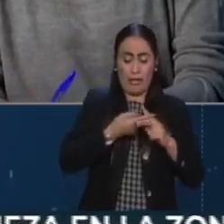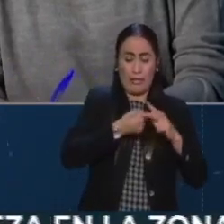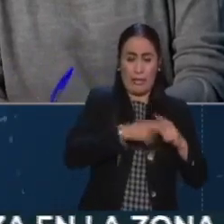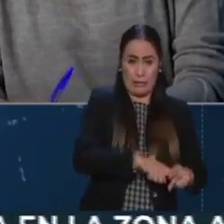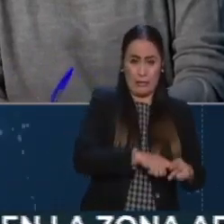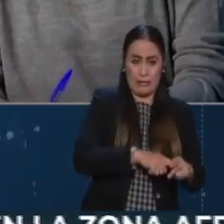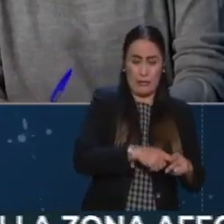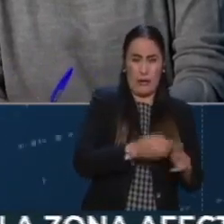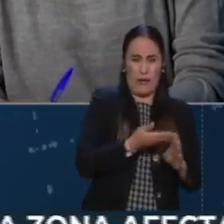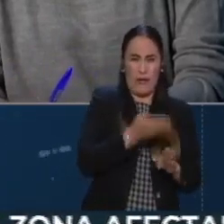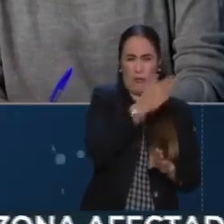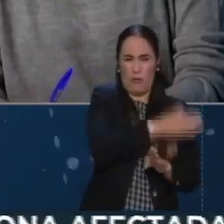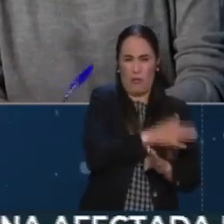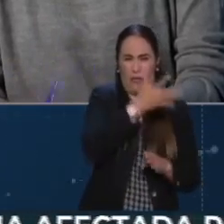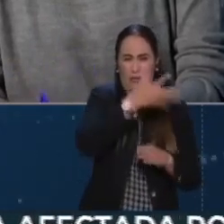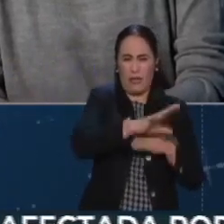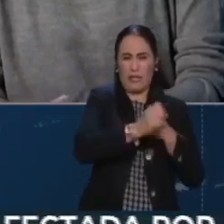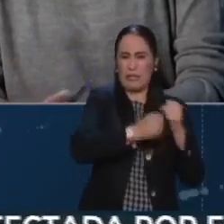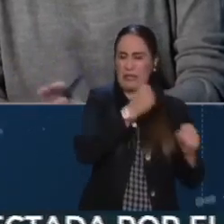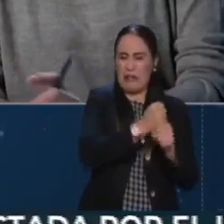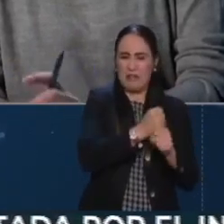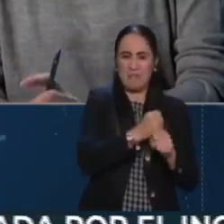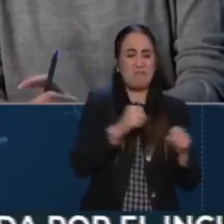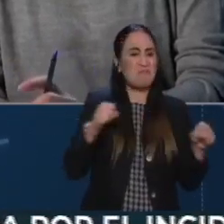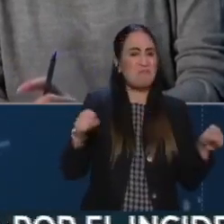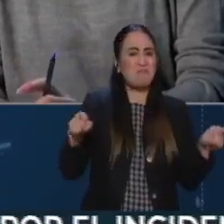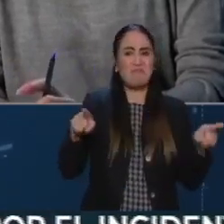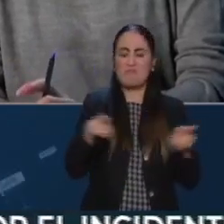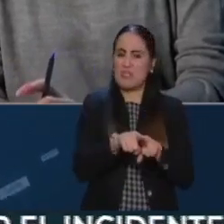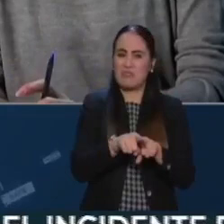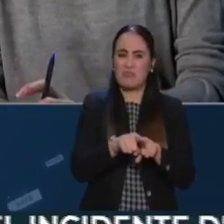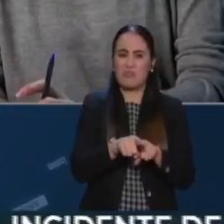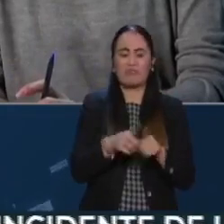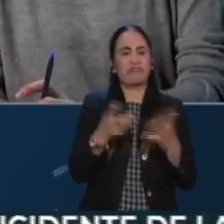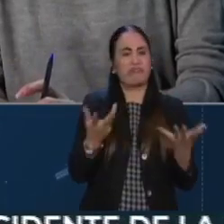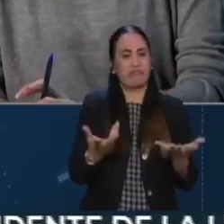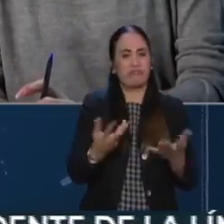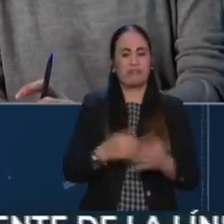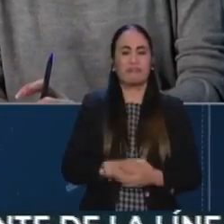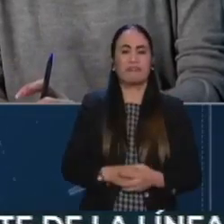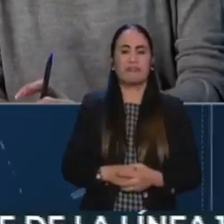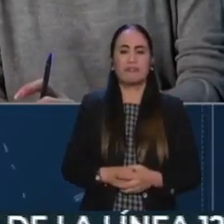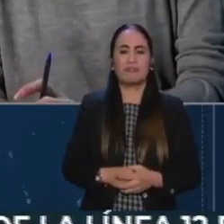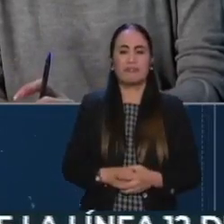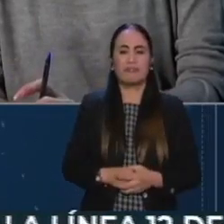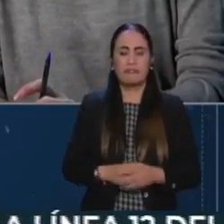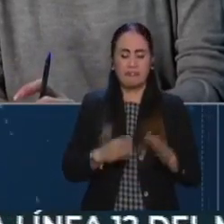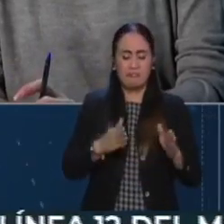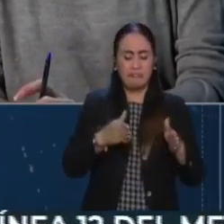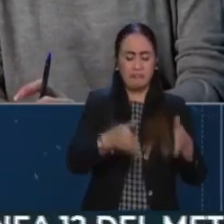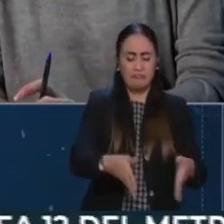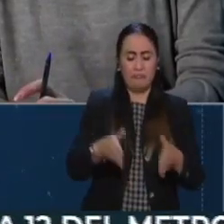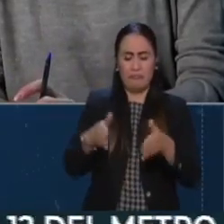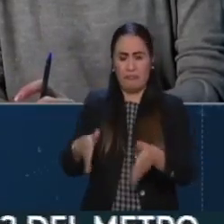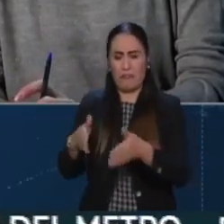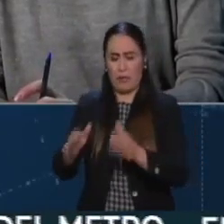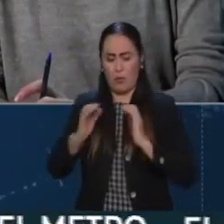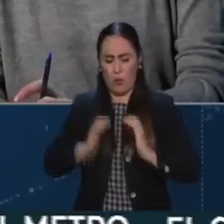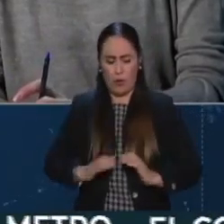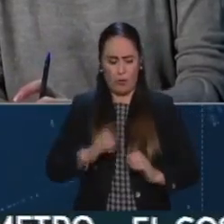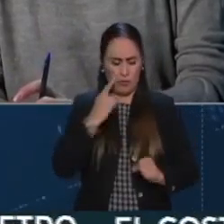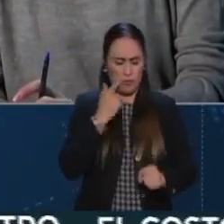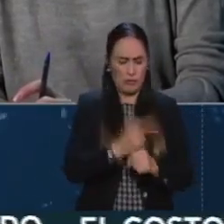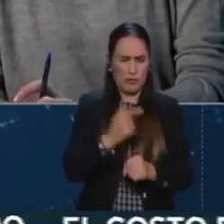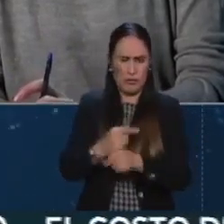últimos 10 años, sea el que tenga más fosas clandestinas y más cuerpos